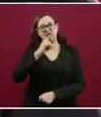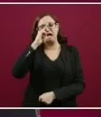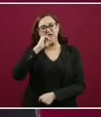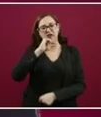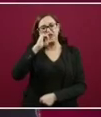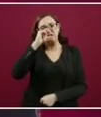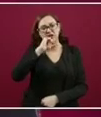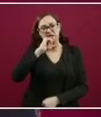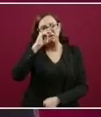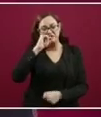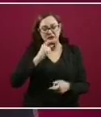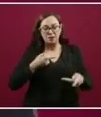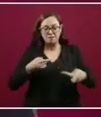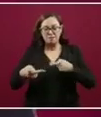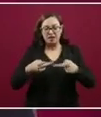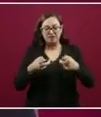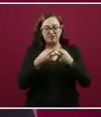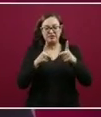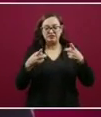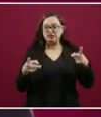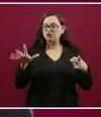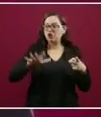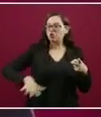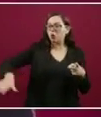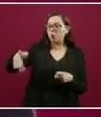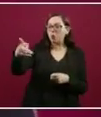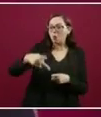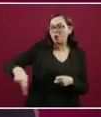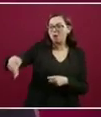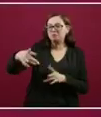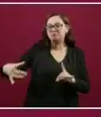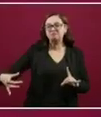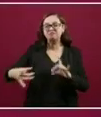apegado a nuestras necesidades.